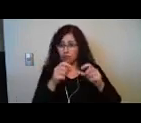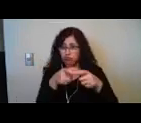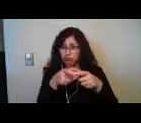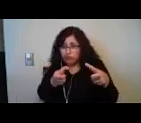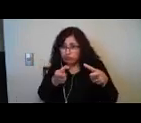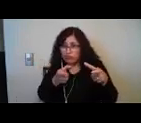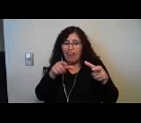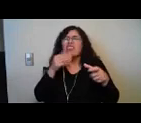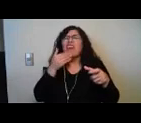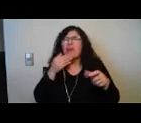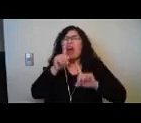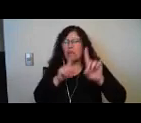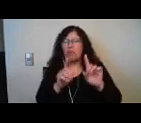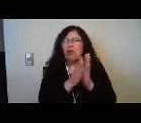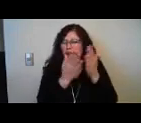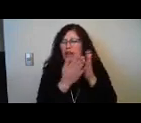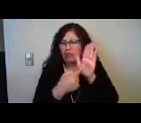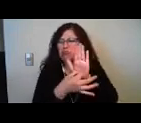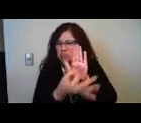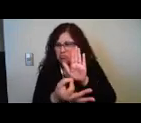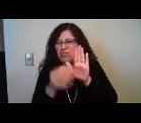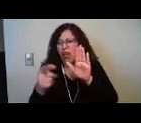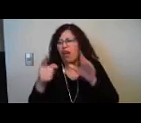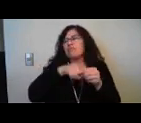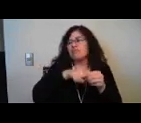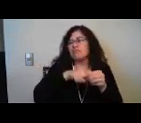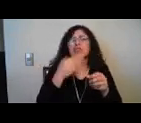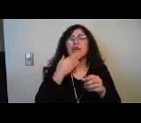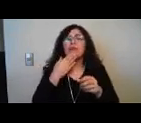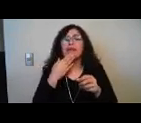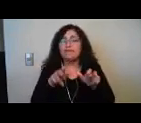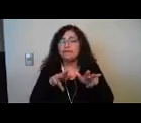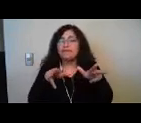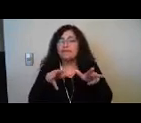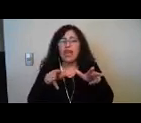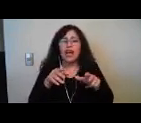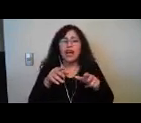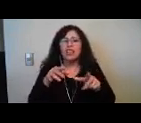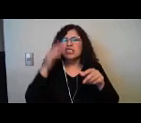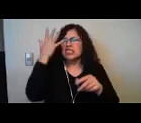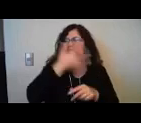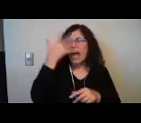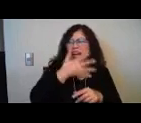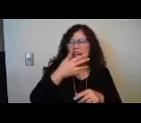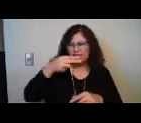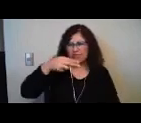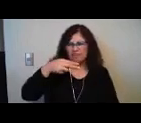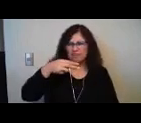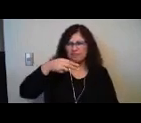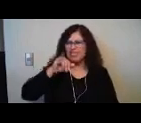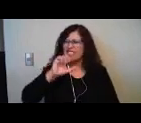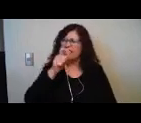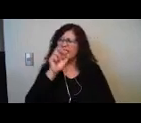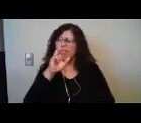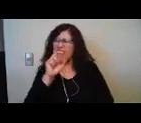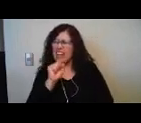consideran, ¿ya? Y particularmente más conocido la sustancia negra que es específicamente el